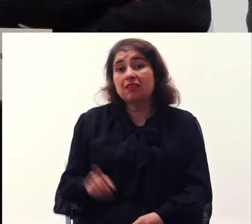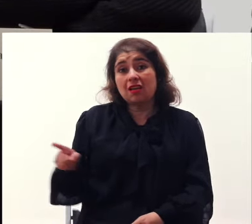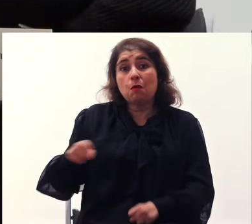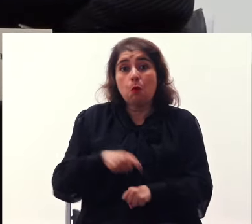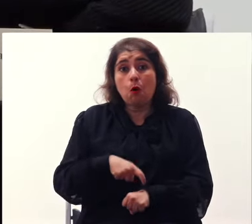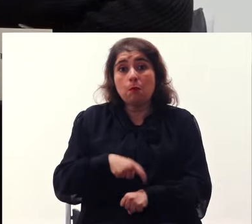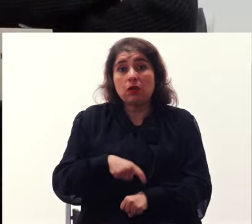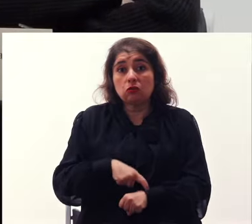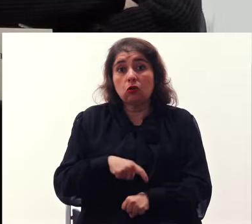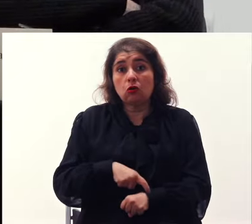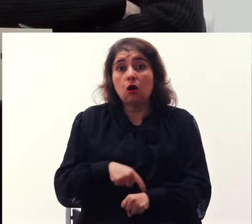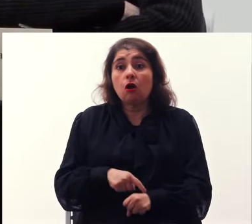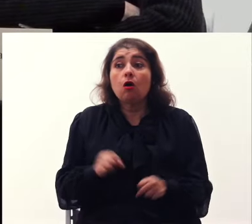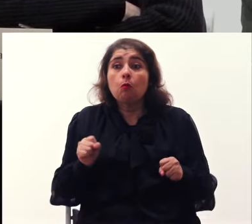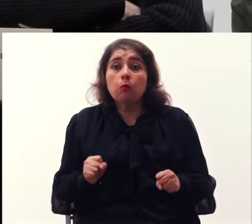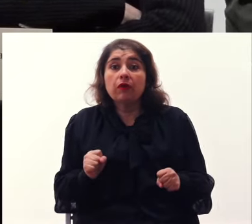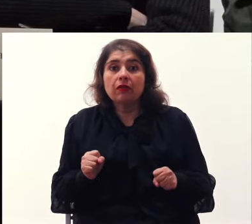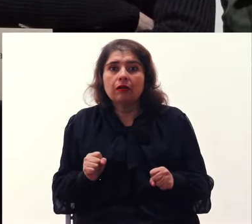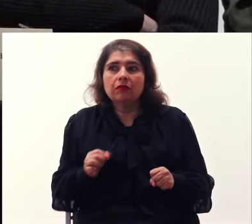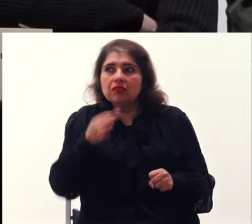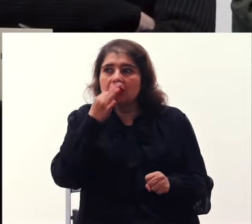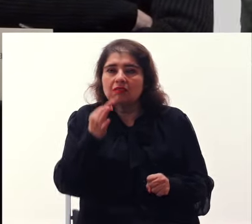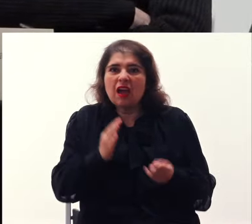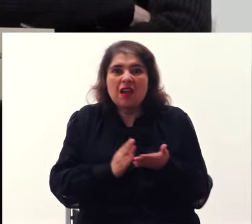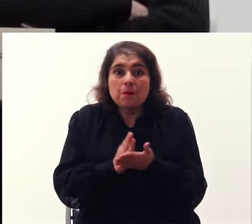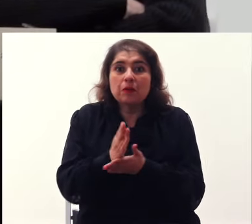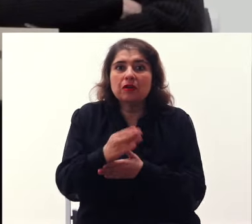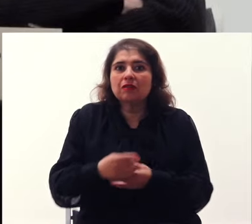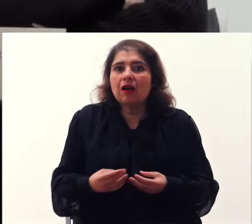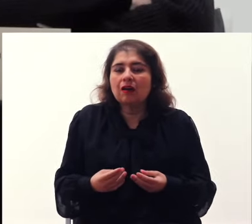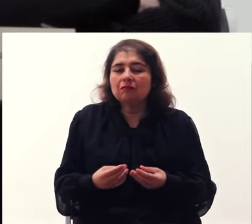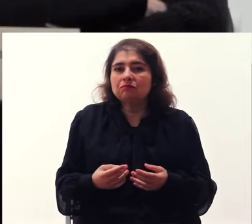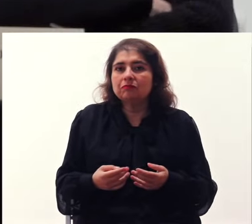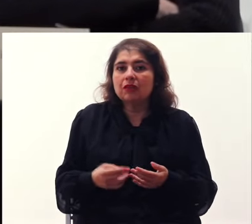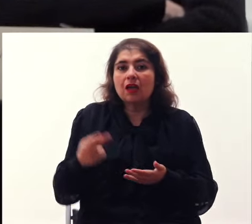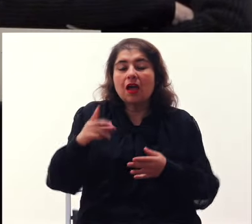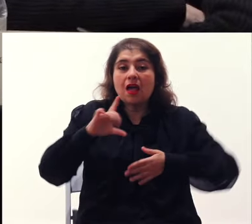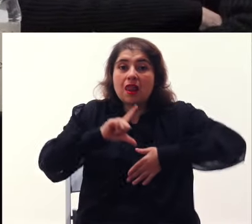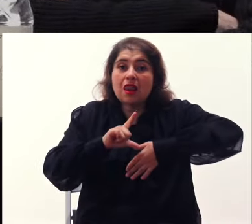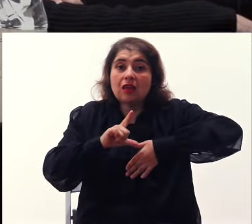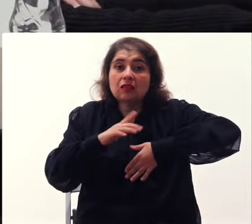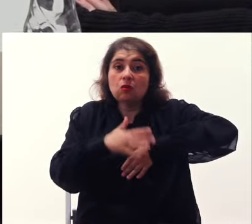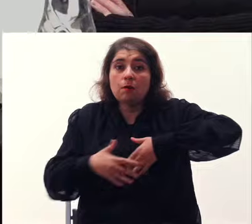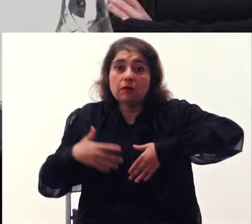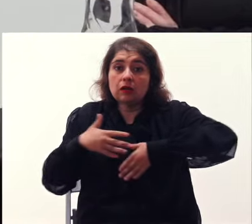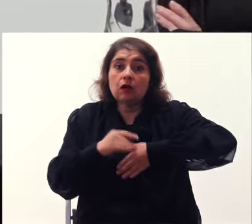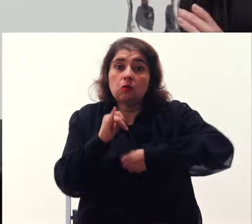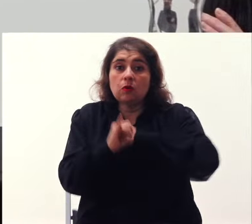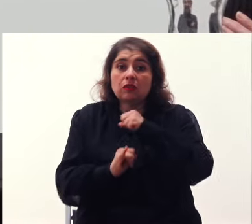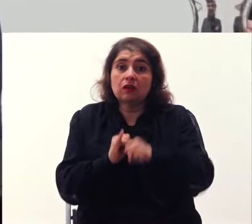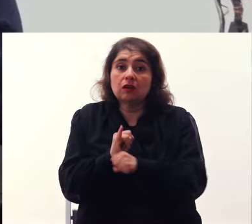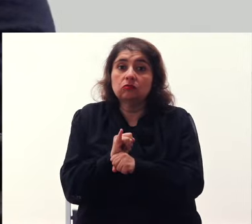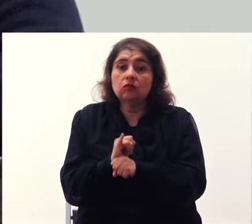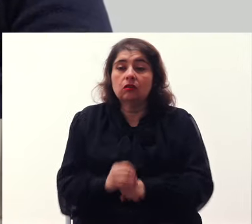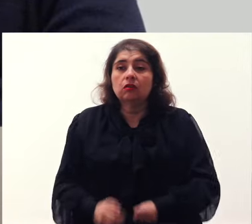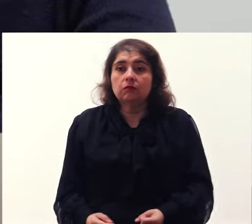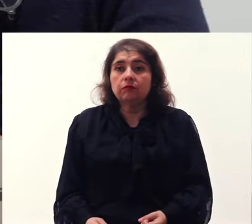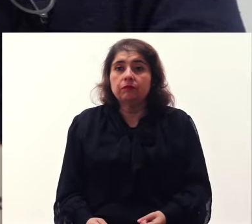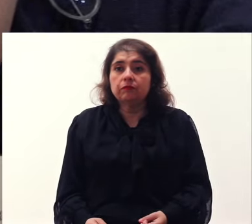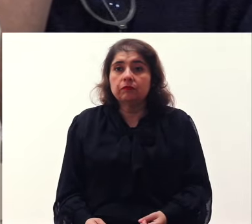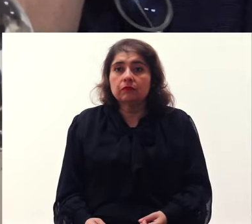Y ahí, en ese momento, es el, podríamos decir, el gran momento del grabado, tanto a nivel latinoamericano como